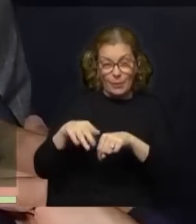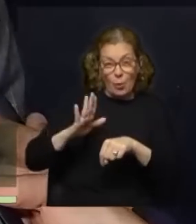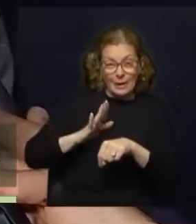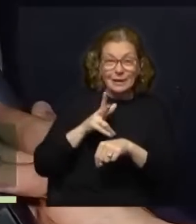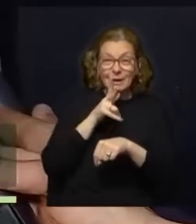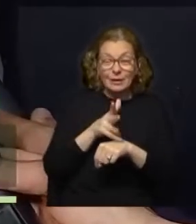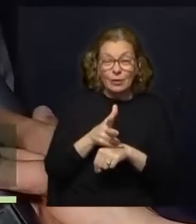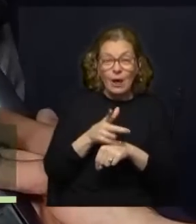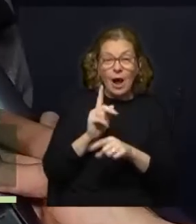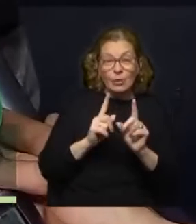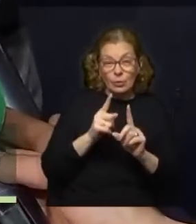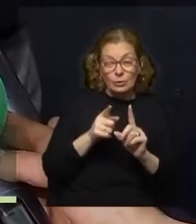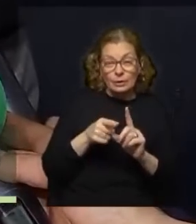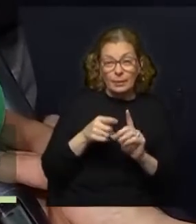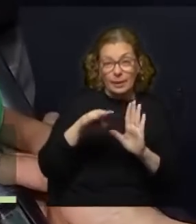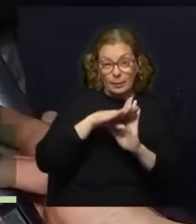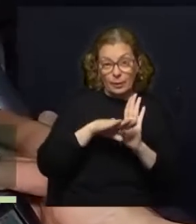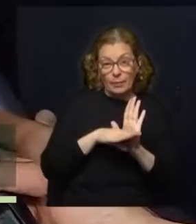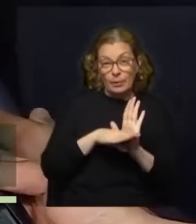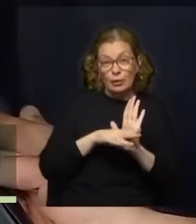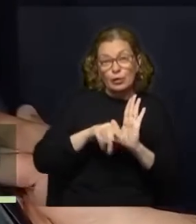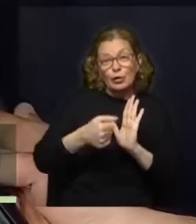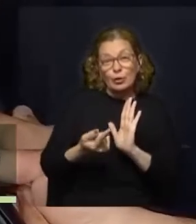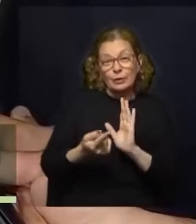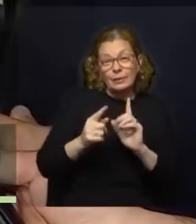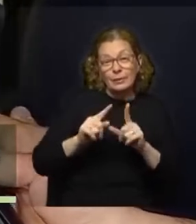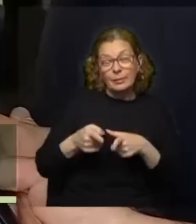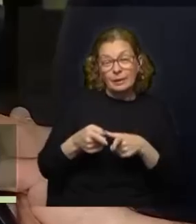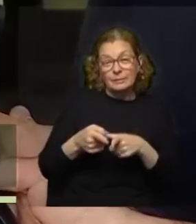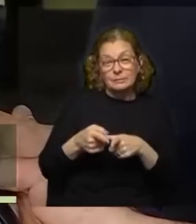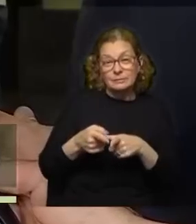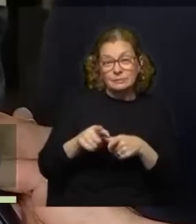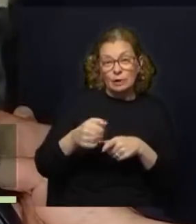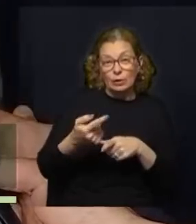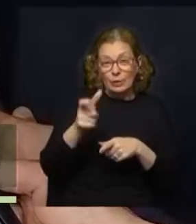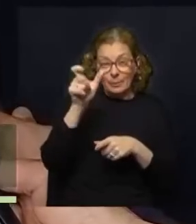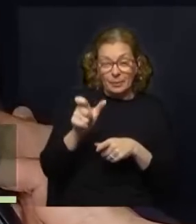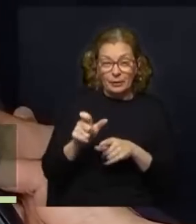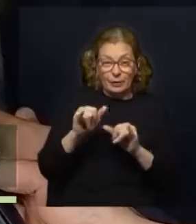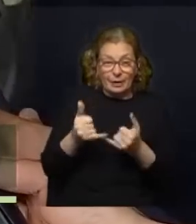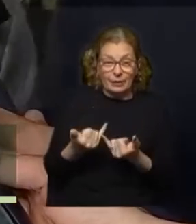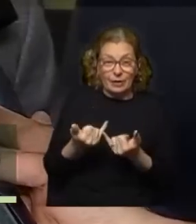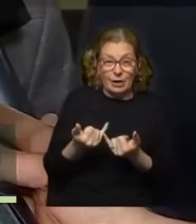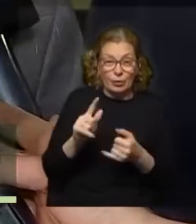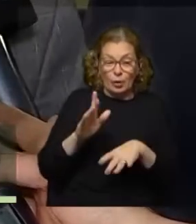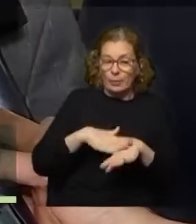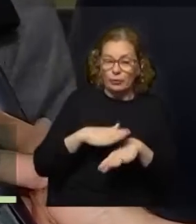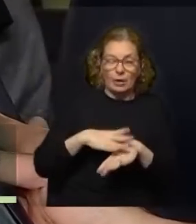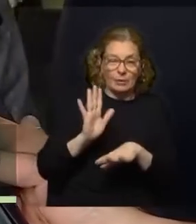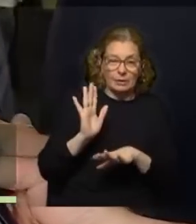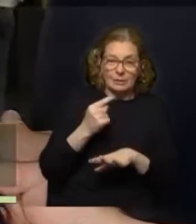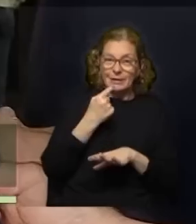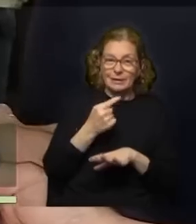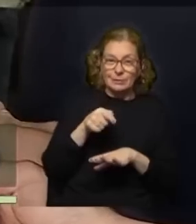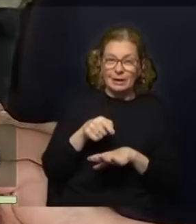habitaciones que estamos justamente para el programa y otras habitaciones que para otro tipo de personas que ya no nos corresponda a nosotros decir